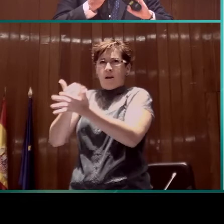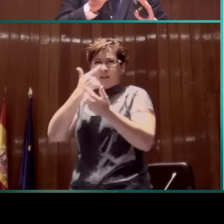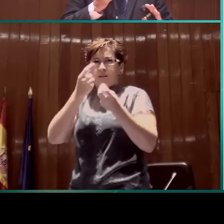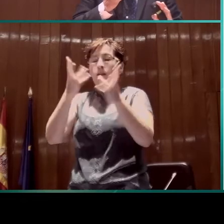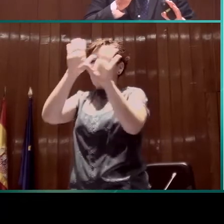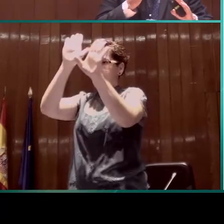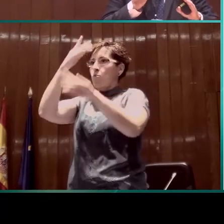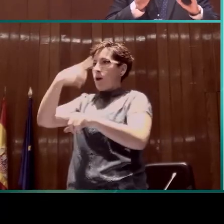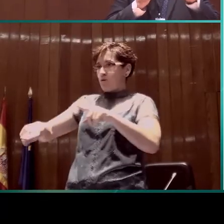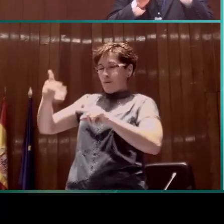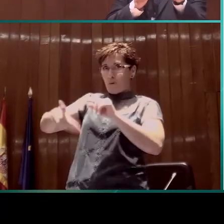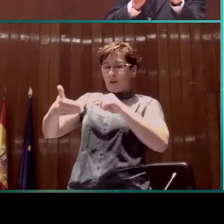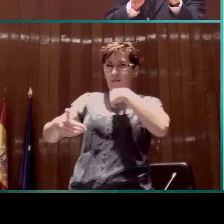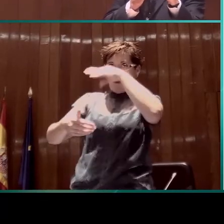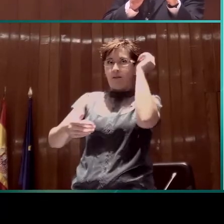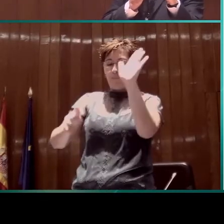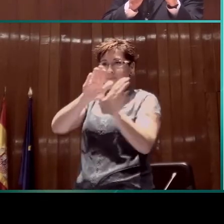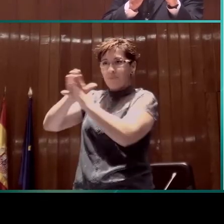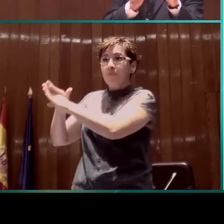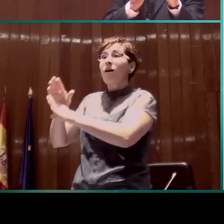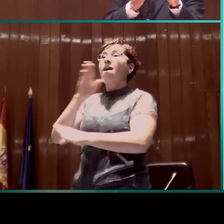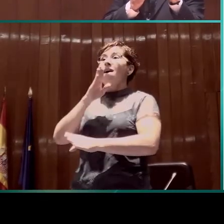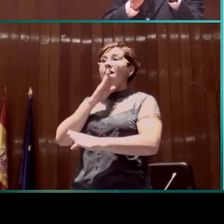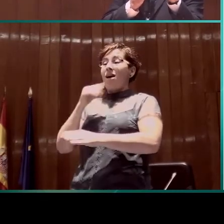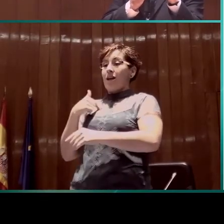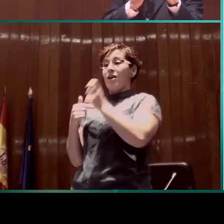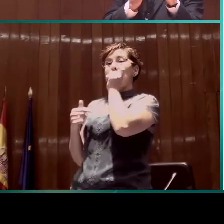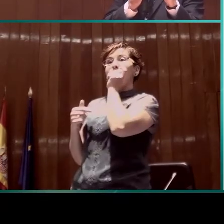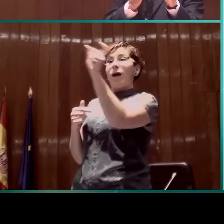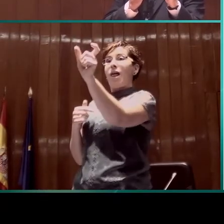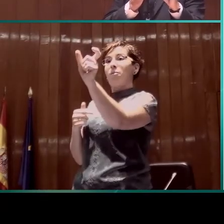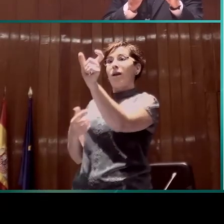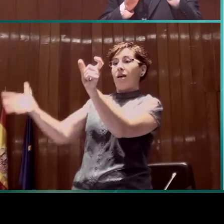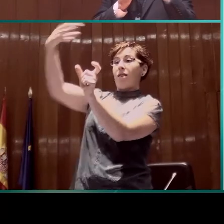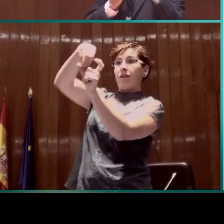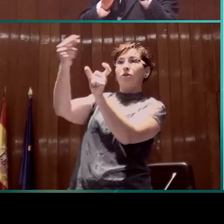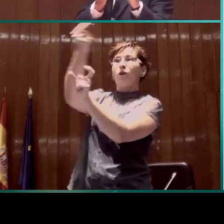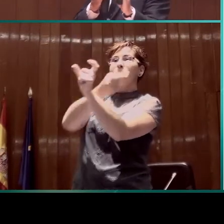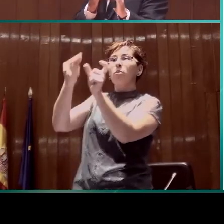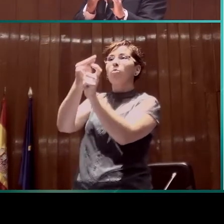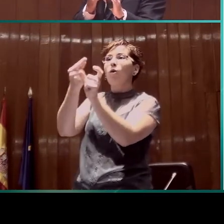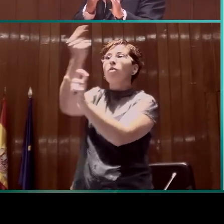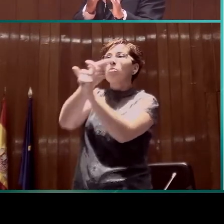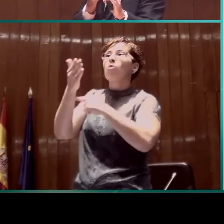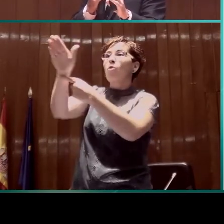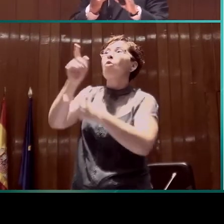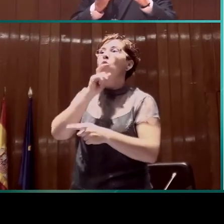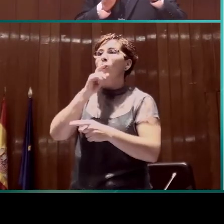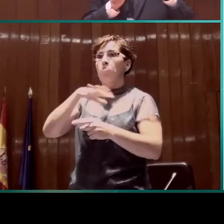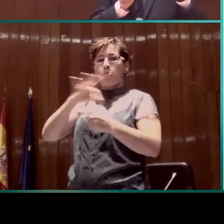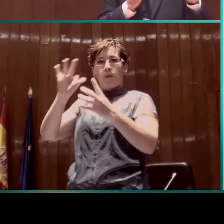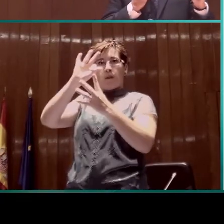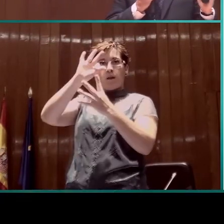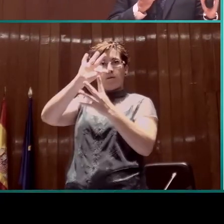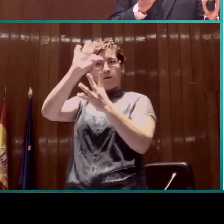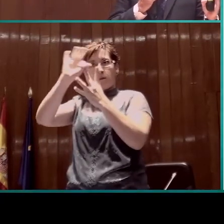cosa importante es cuando presentamos la palabra en relación al dibujo. Podemos presentarlas las dos consecutivamente,